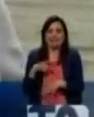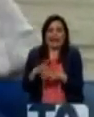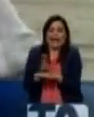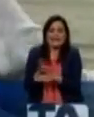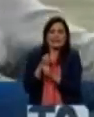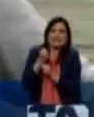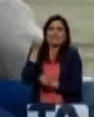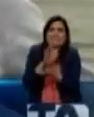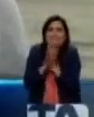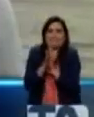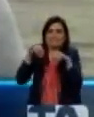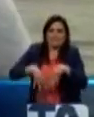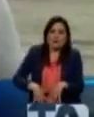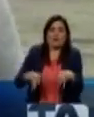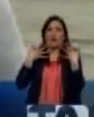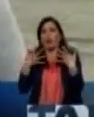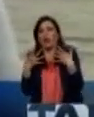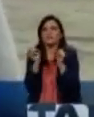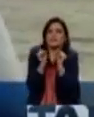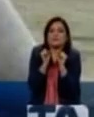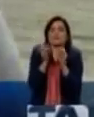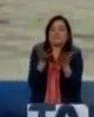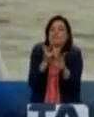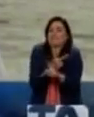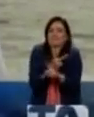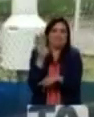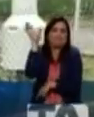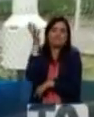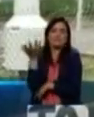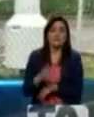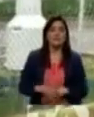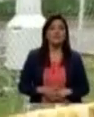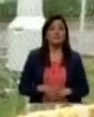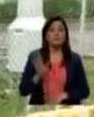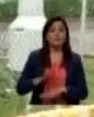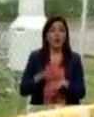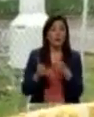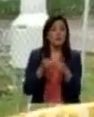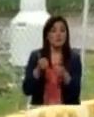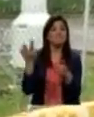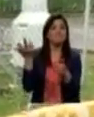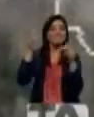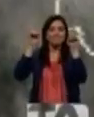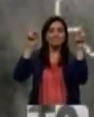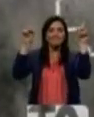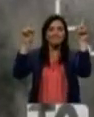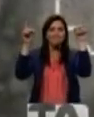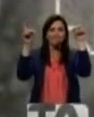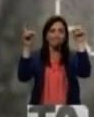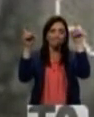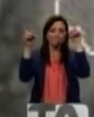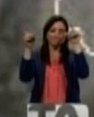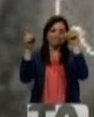nada. Llueve, calor, frío, entonces para mí está terrible el clima. O sea... Esto se debe a que nos encontramos en una etapa